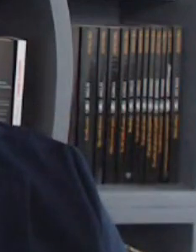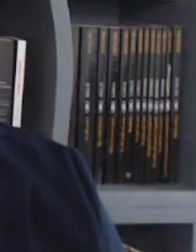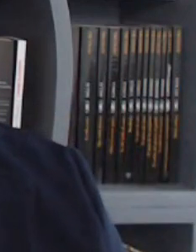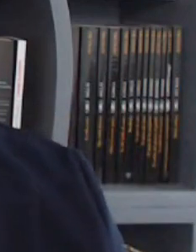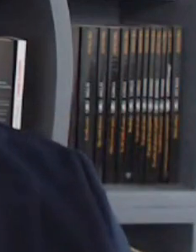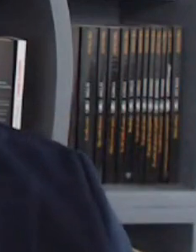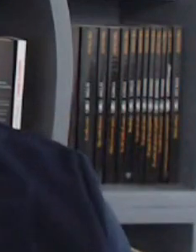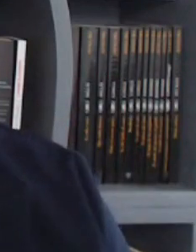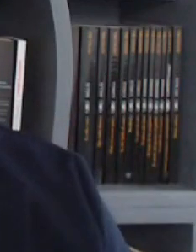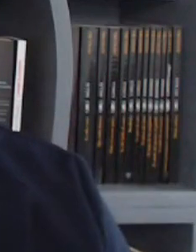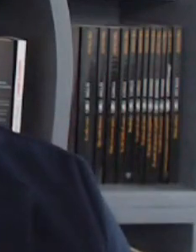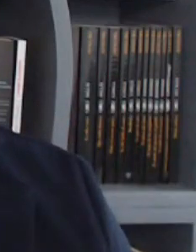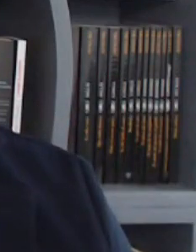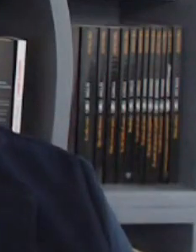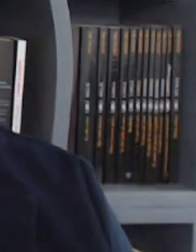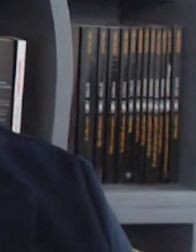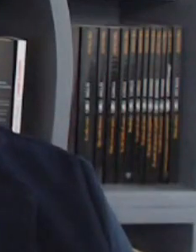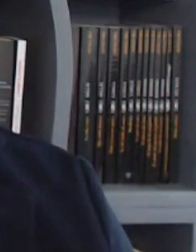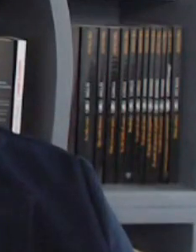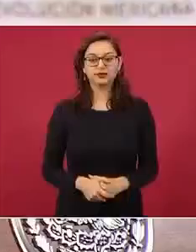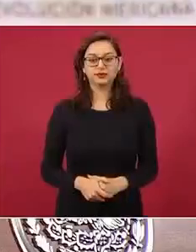regresamos a platicar.